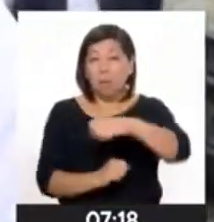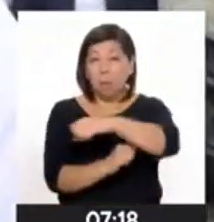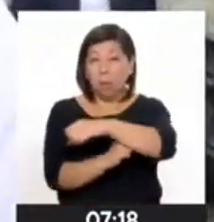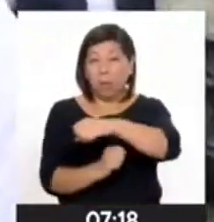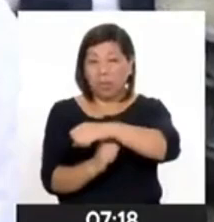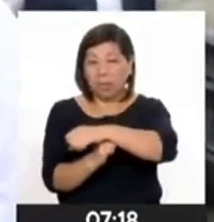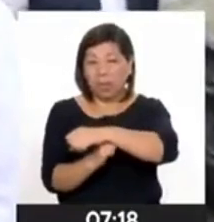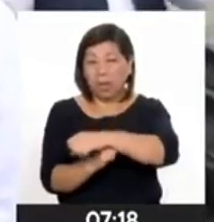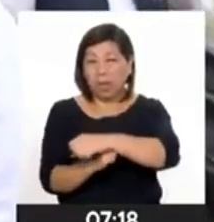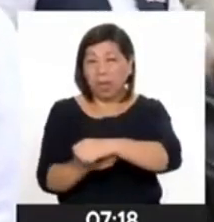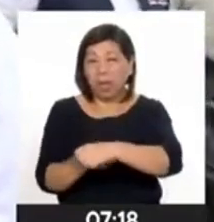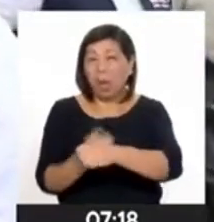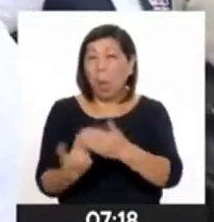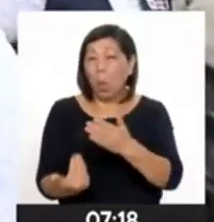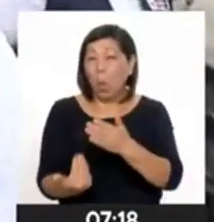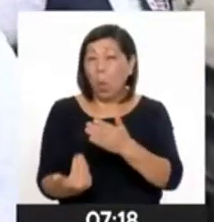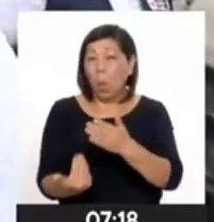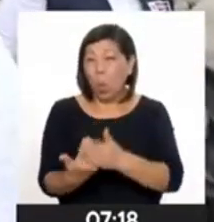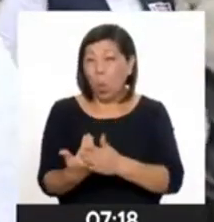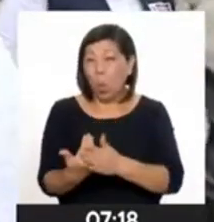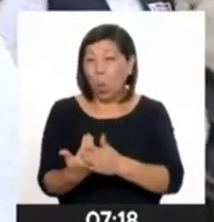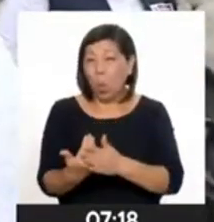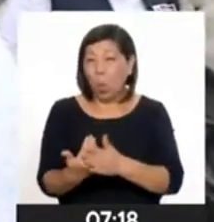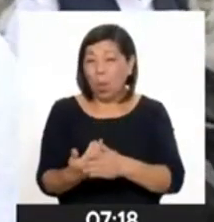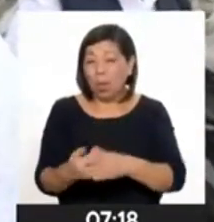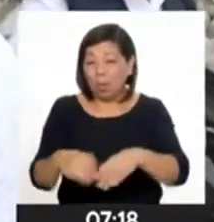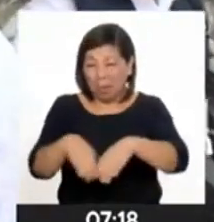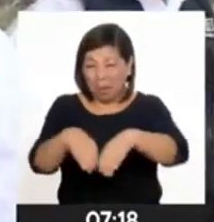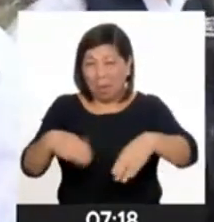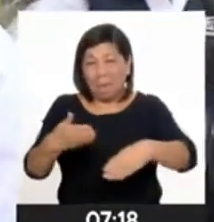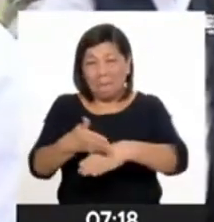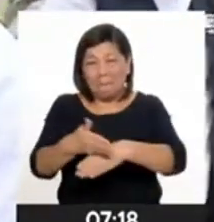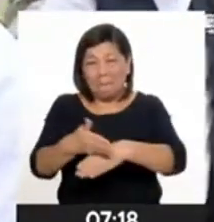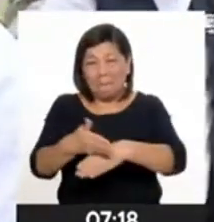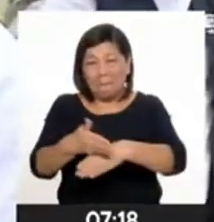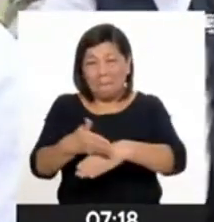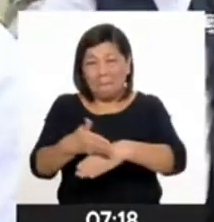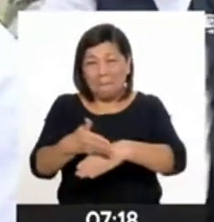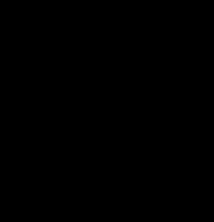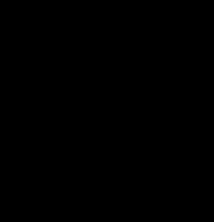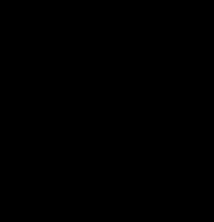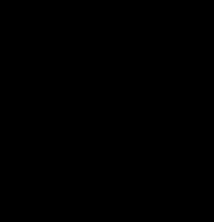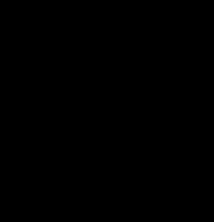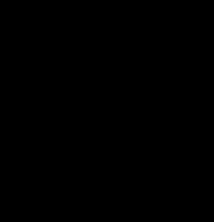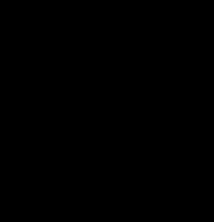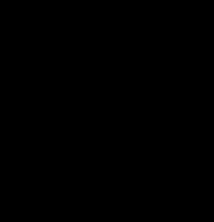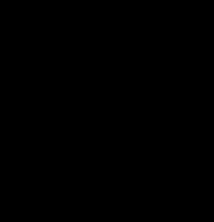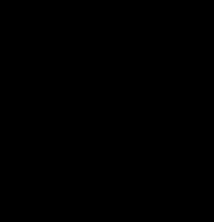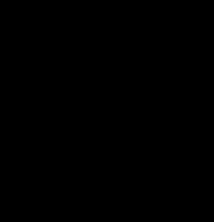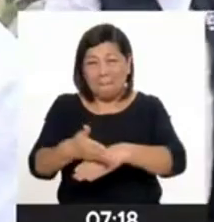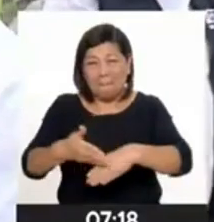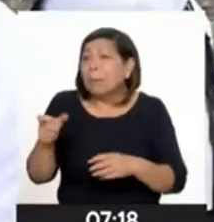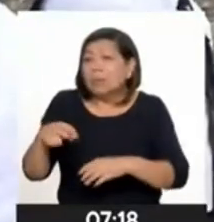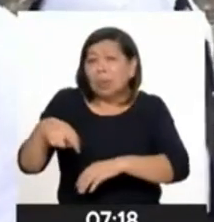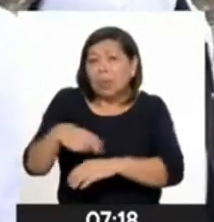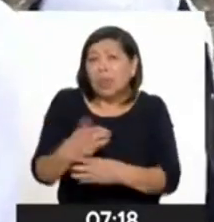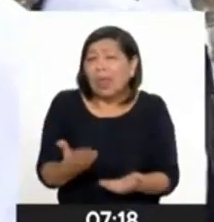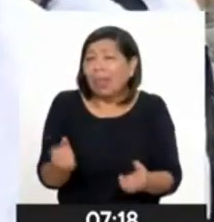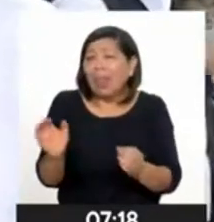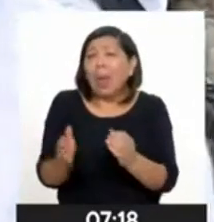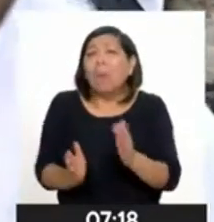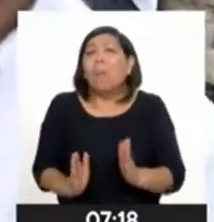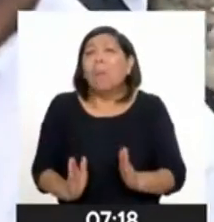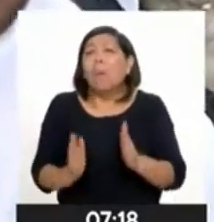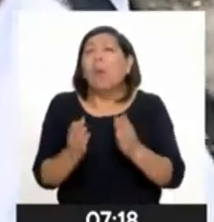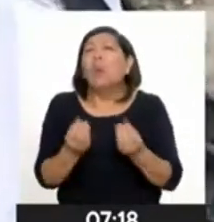hay torres y torres de parihuelas, estas estructuras de maderas que invaden la vía pública, incluso han invadido una calle que no es de maderas.